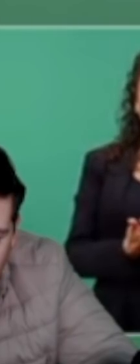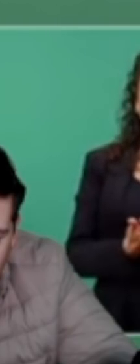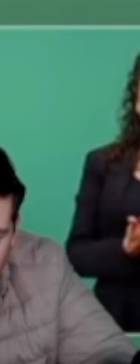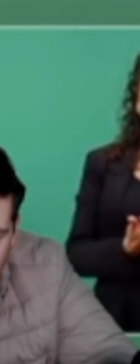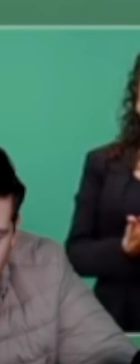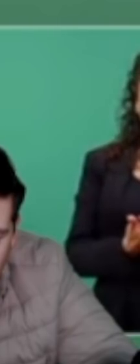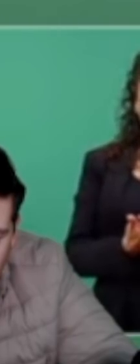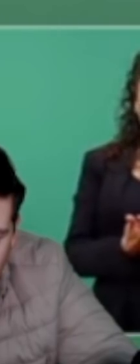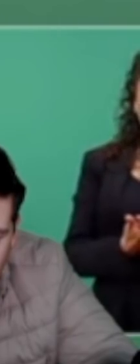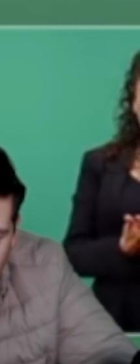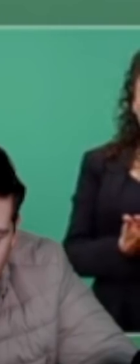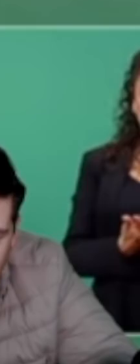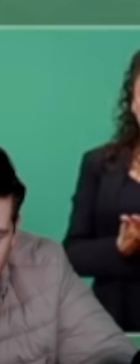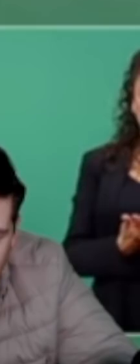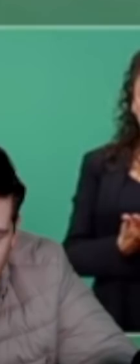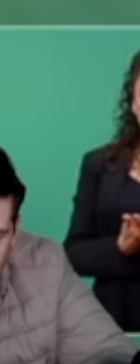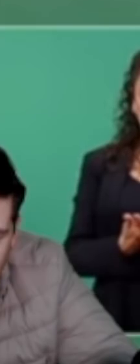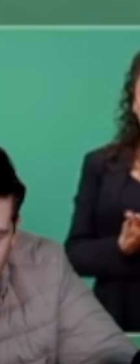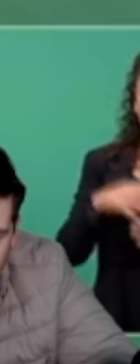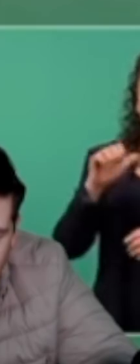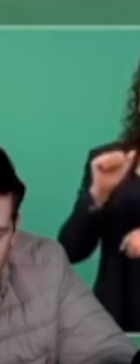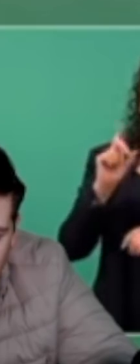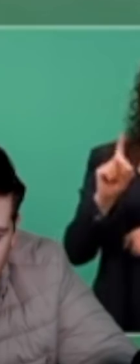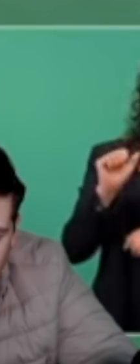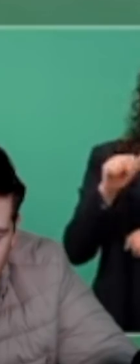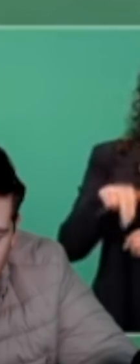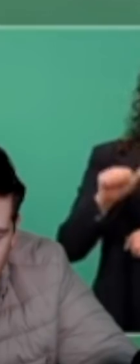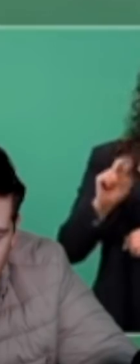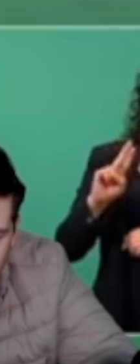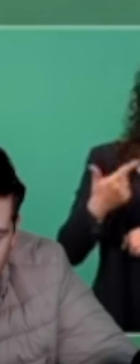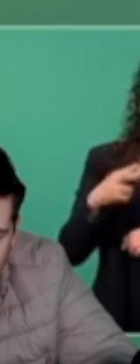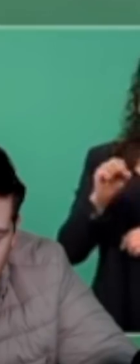pueda Adán Augusto dar respuesta,